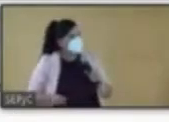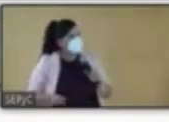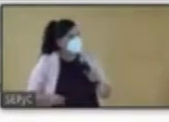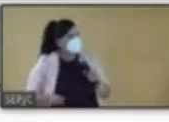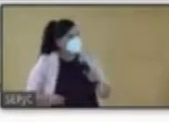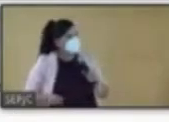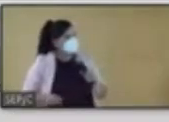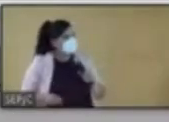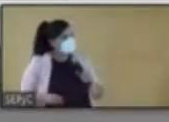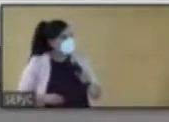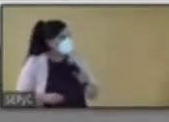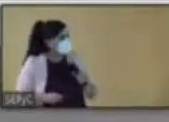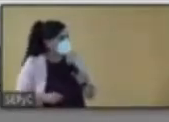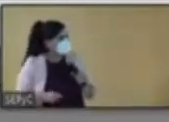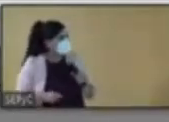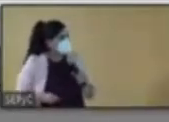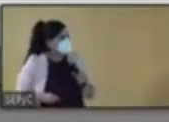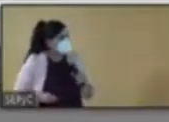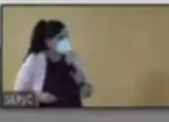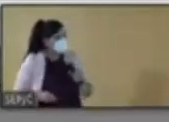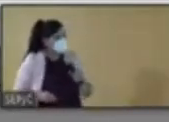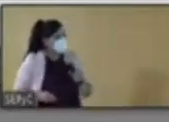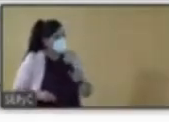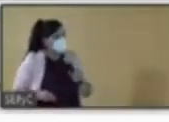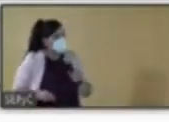Guardamos el módulo, por favor.